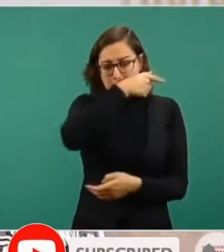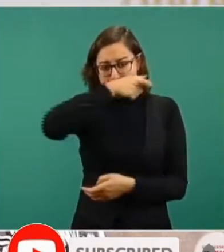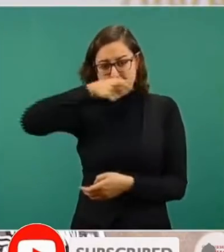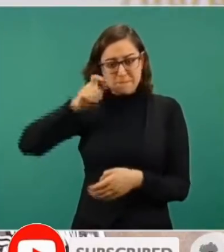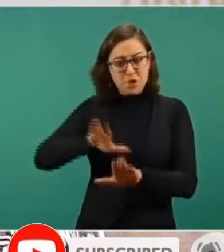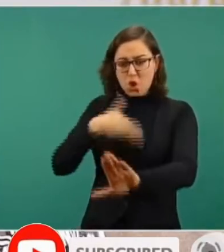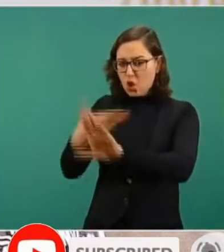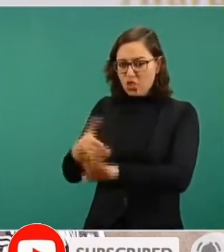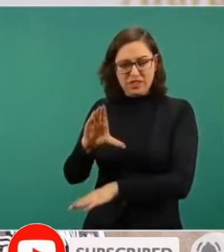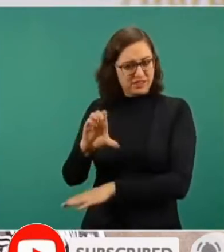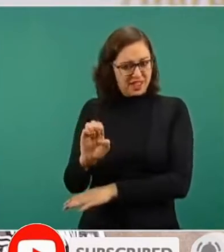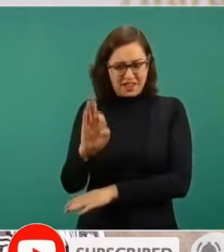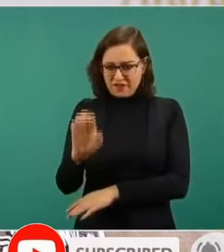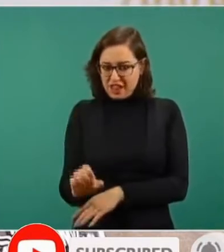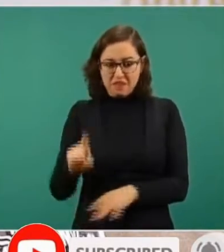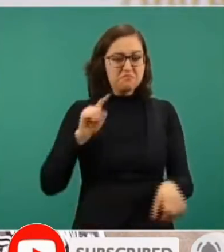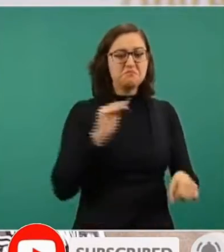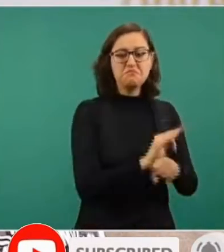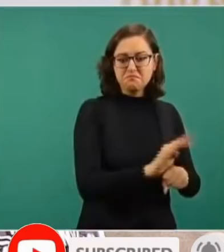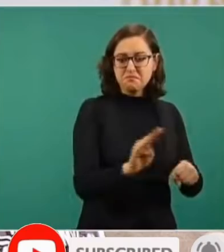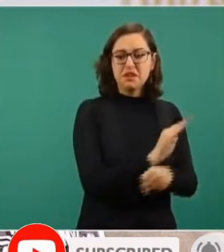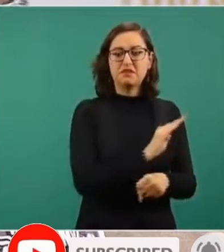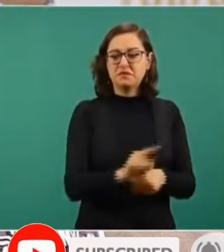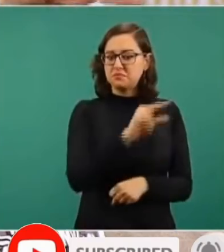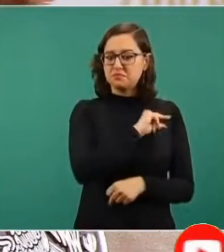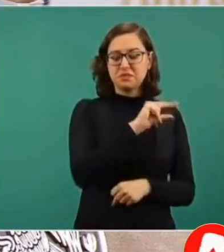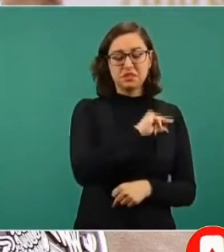a los intereses de la CFE y beneficiar a los privados.